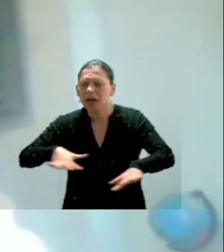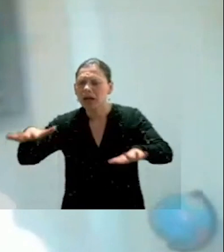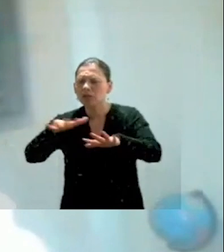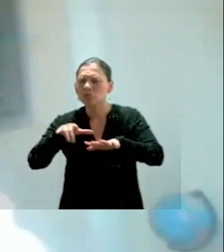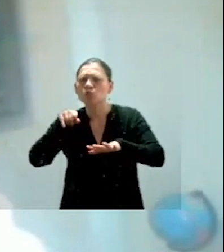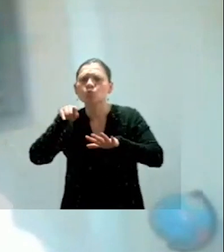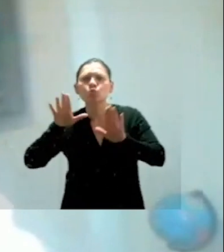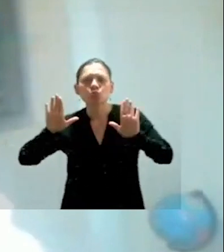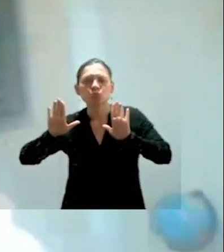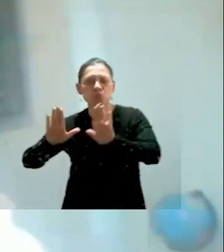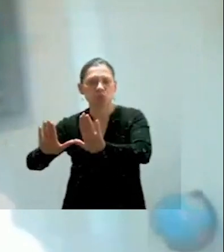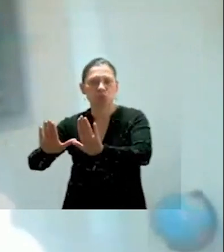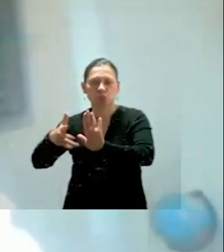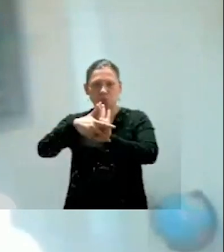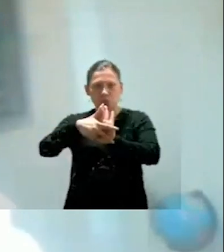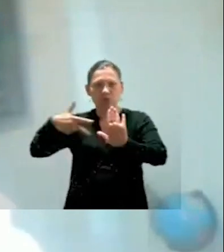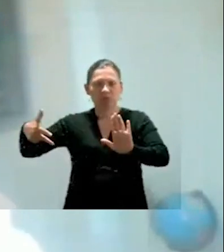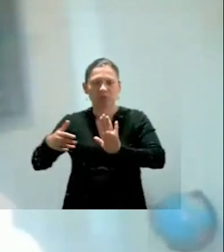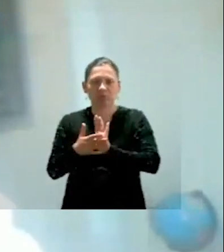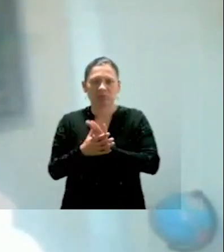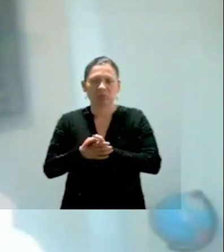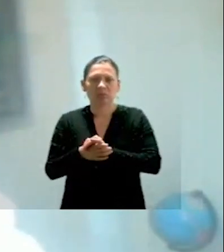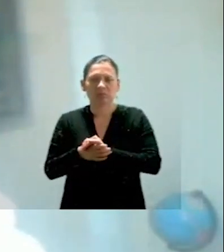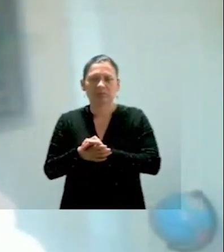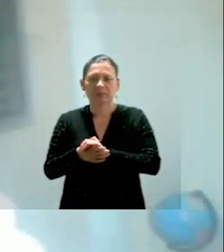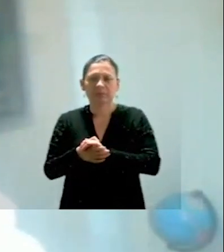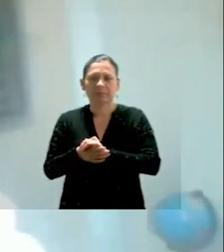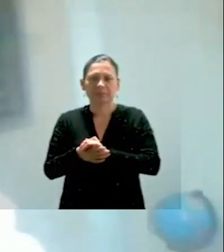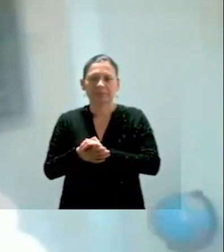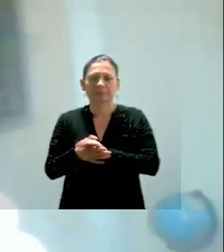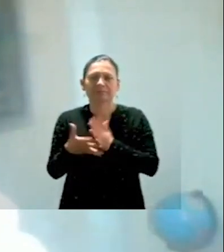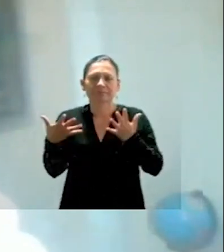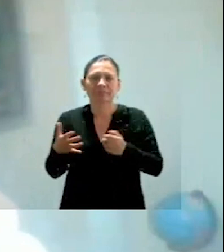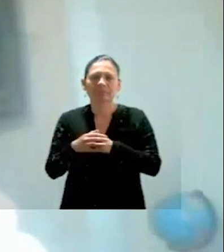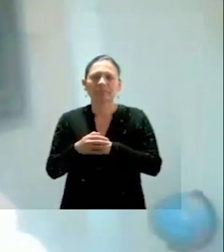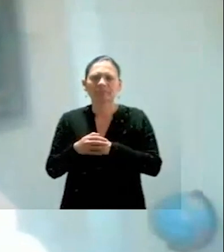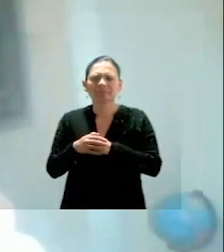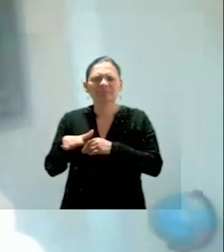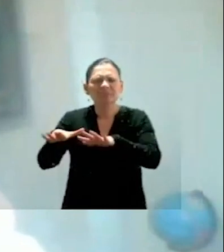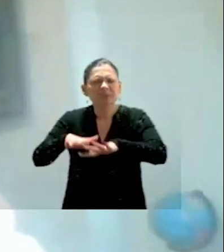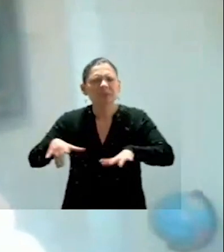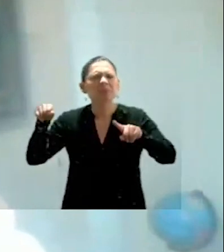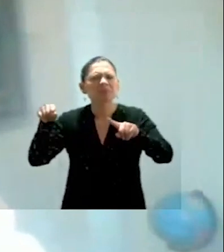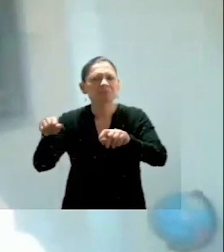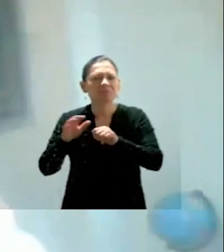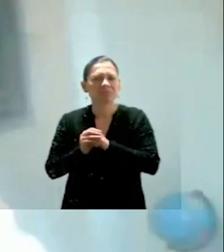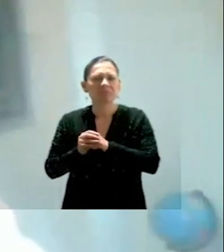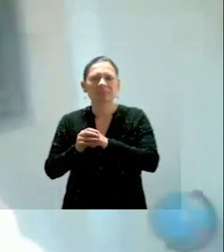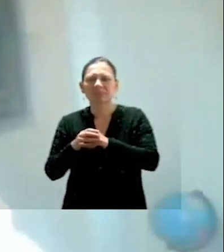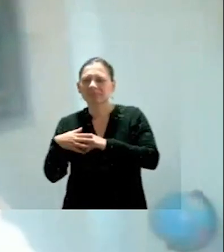hay escenarios constitucionales específicos en donde la Corte ha